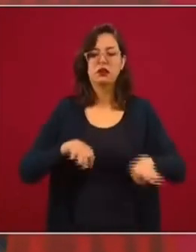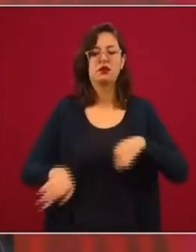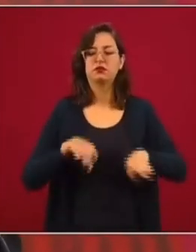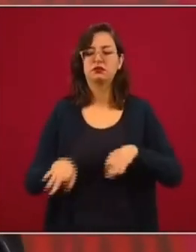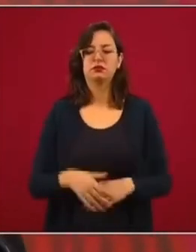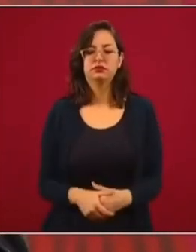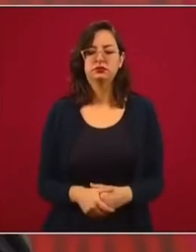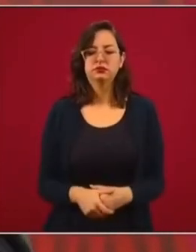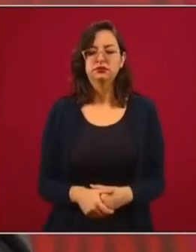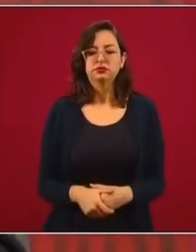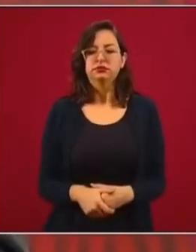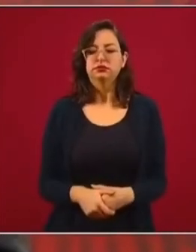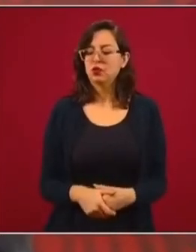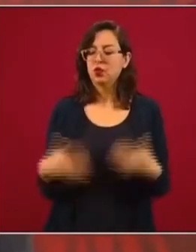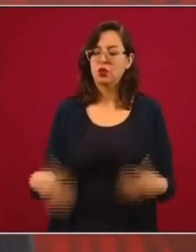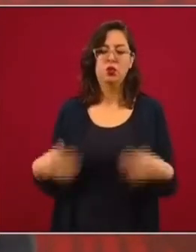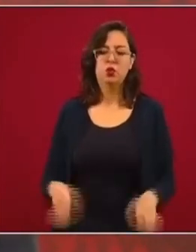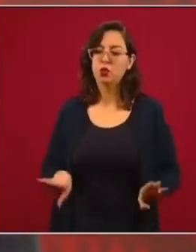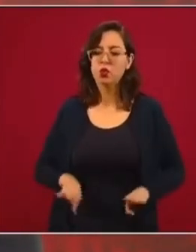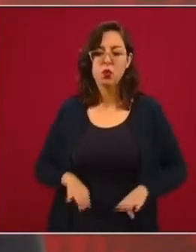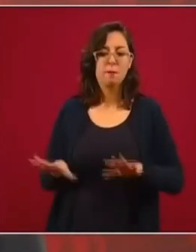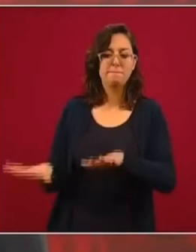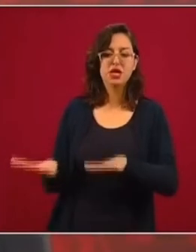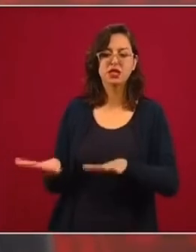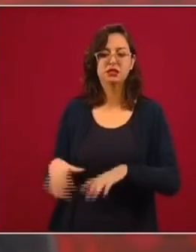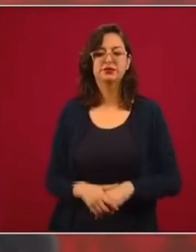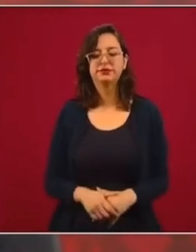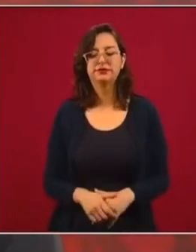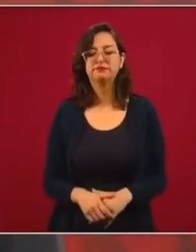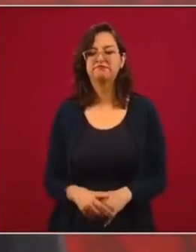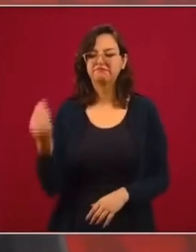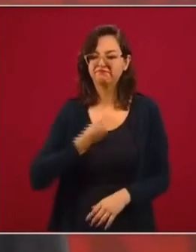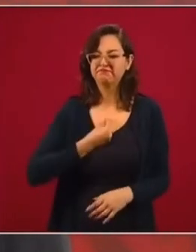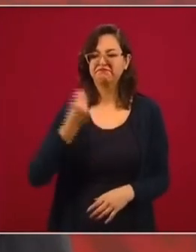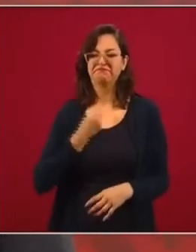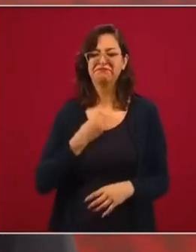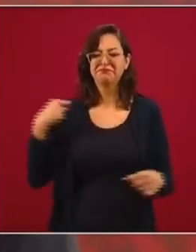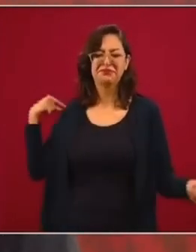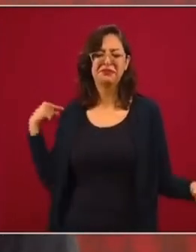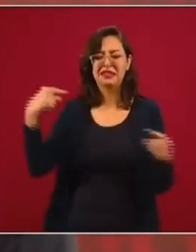Es un pueblo extraordinario. Por eso hemos resistido